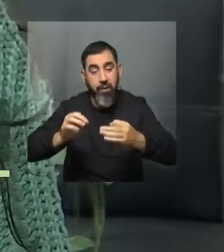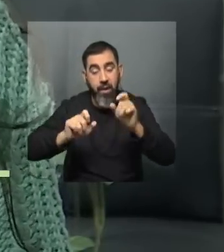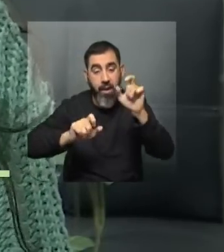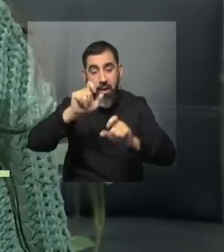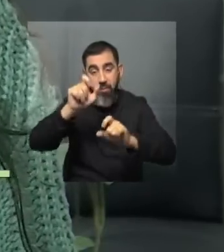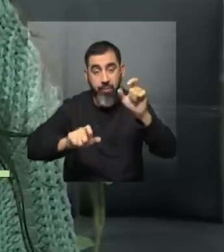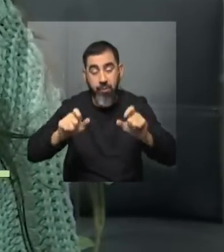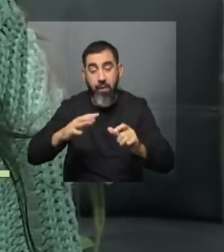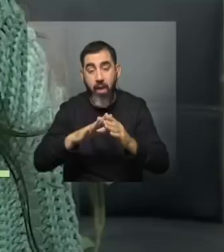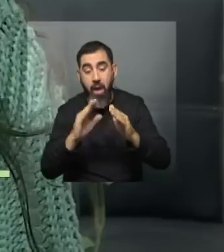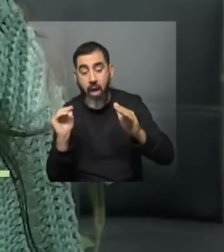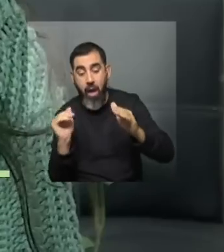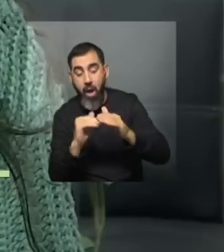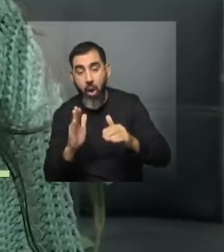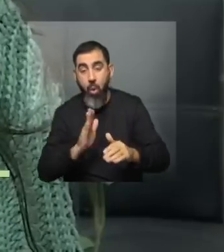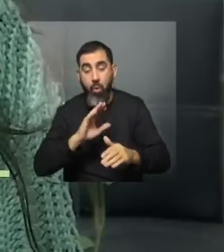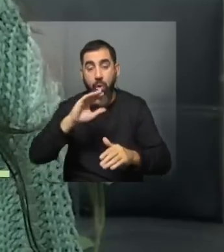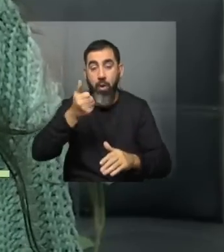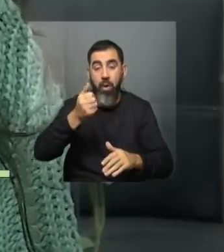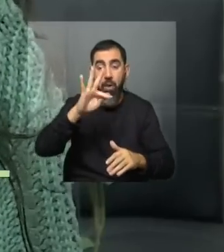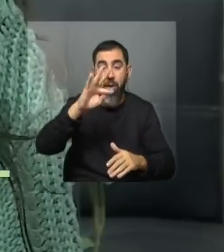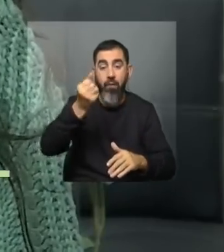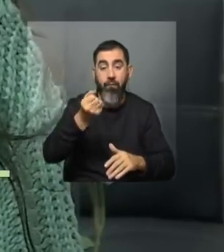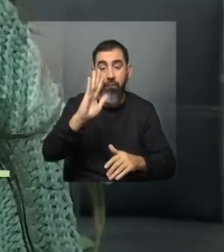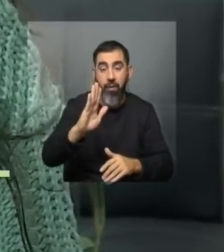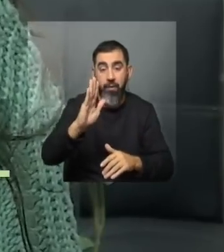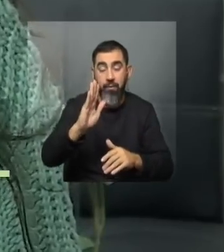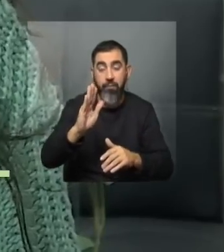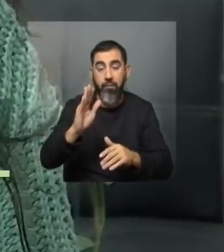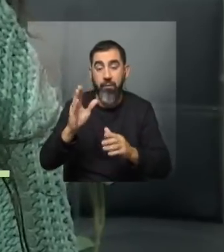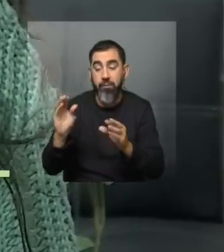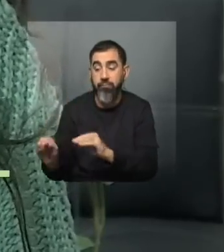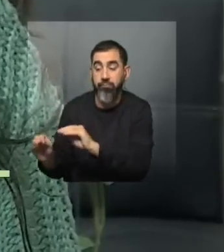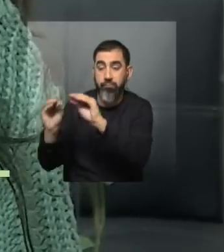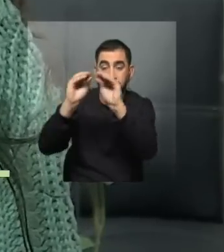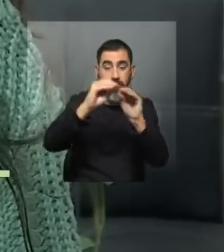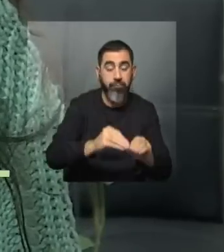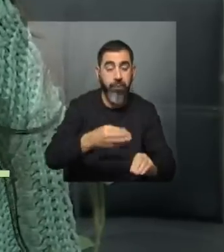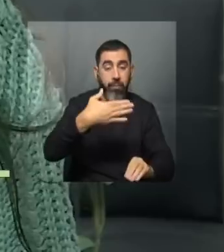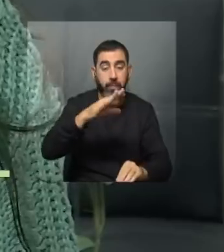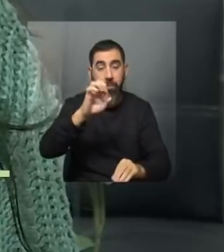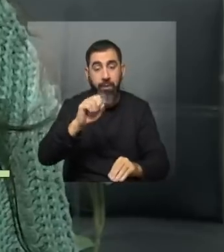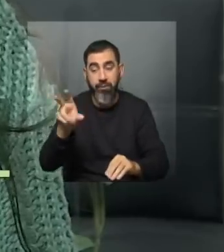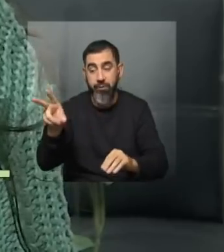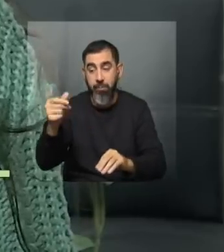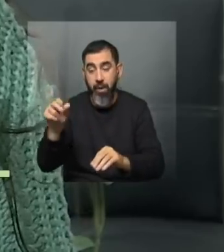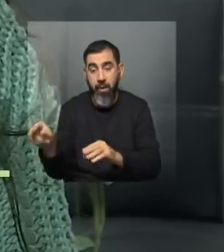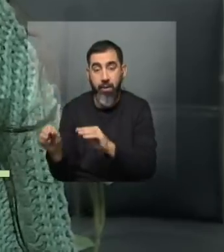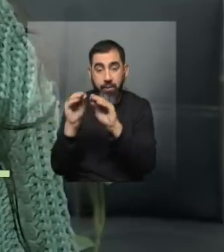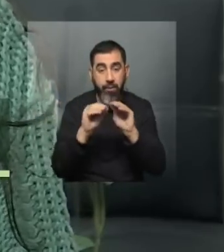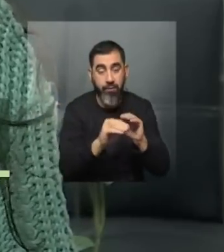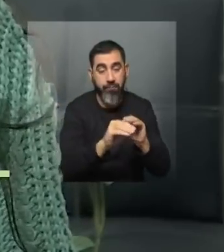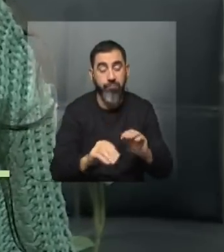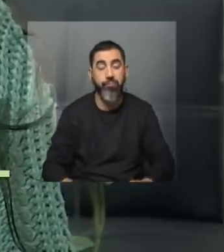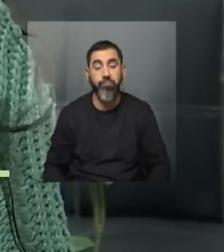personas que tienen ahorro individual en la SAFAP, lo vuelquen a BPS, pero que esté blindado en la